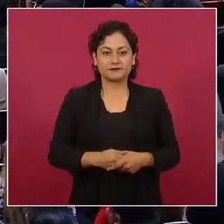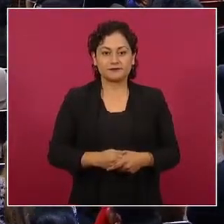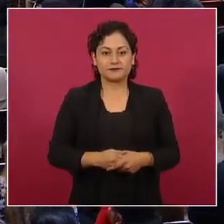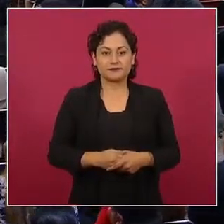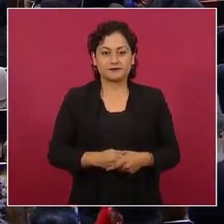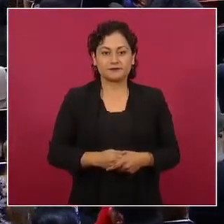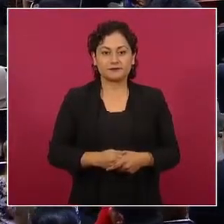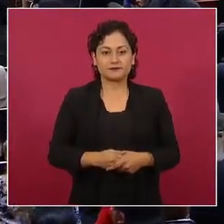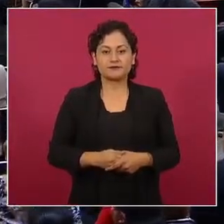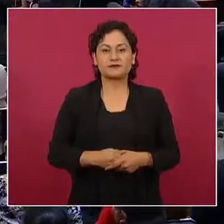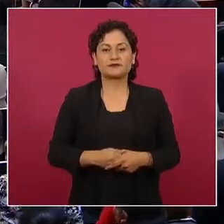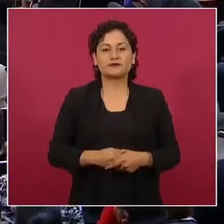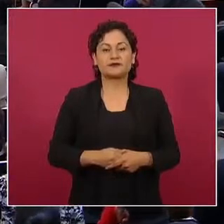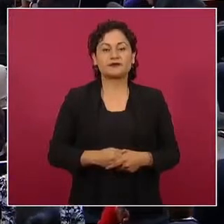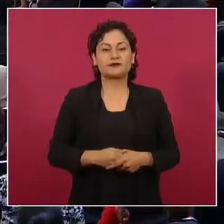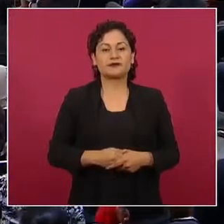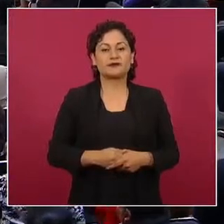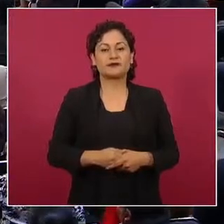a todos los